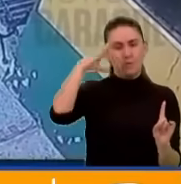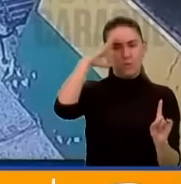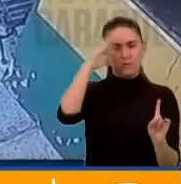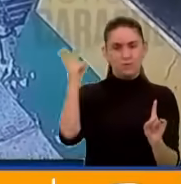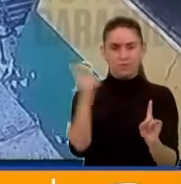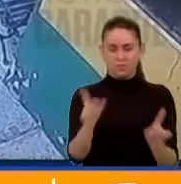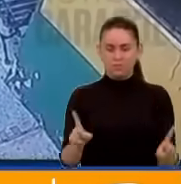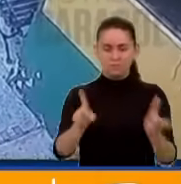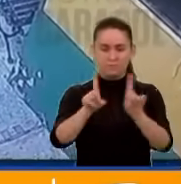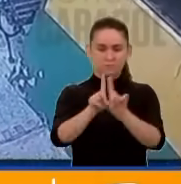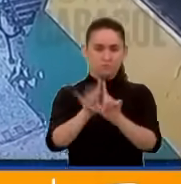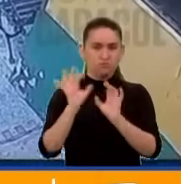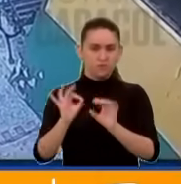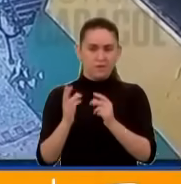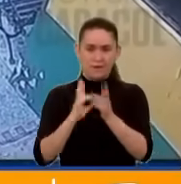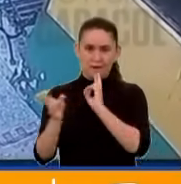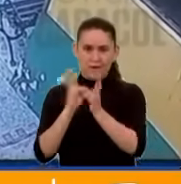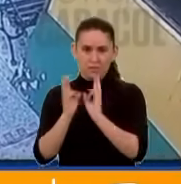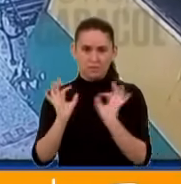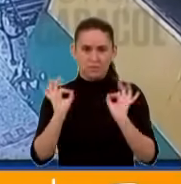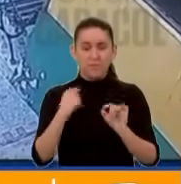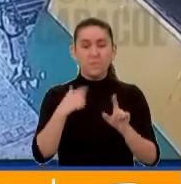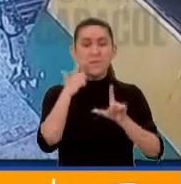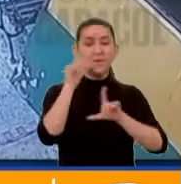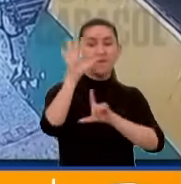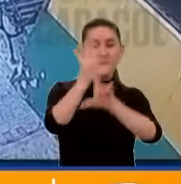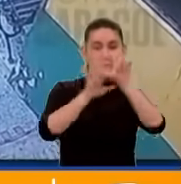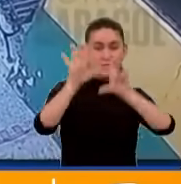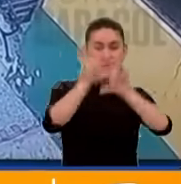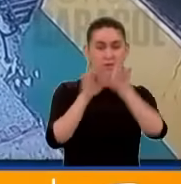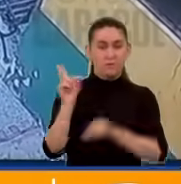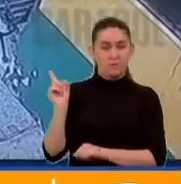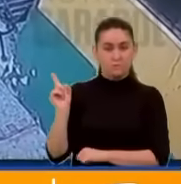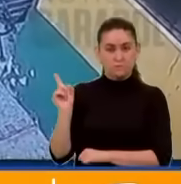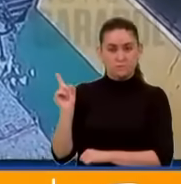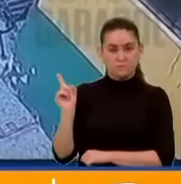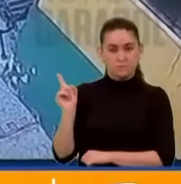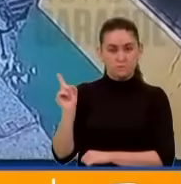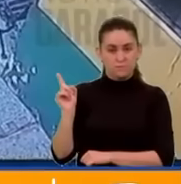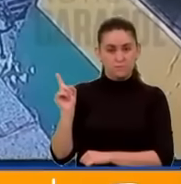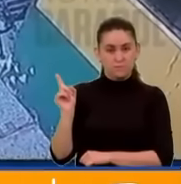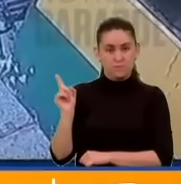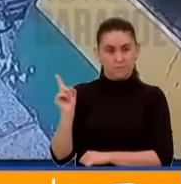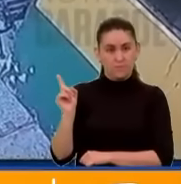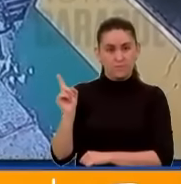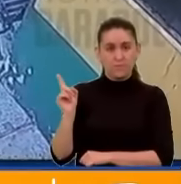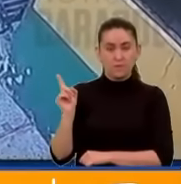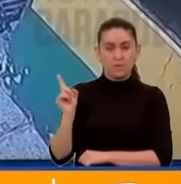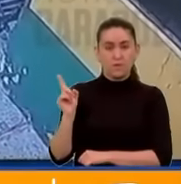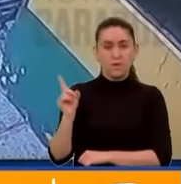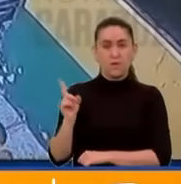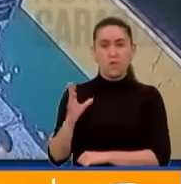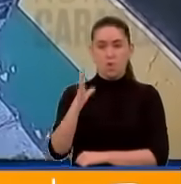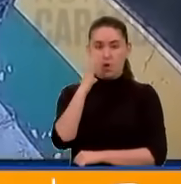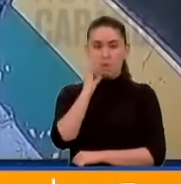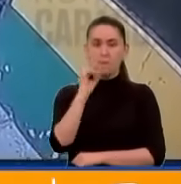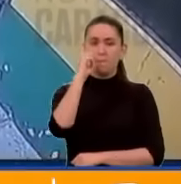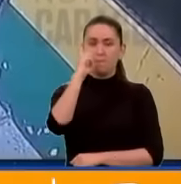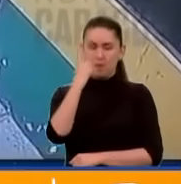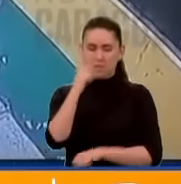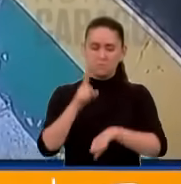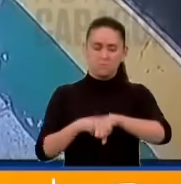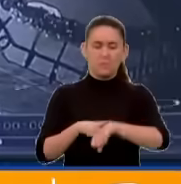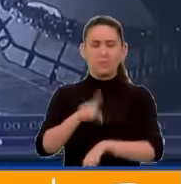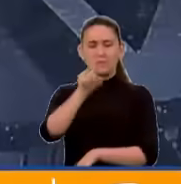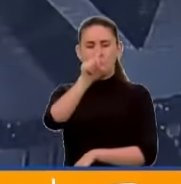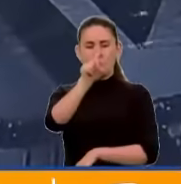Carlos Eduardo Padilla. Ustedes van a ver un video de las cámaras de seguridad donde se observa primeramente cuando llega el patrullero sobre la 1:10